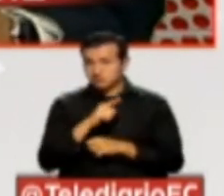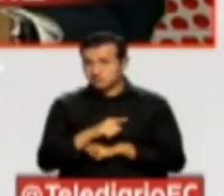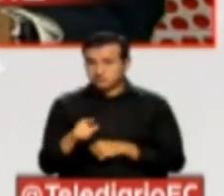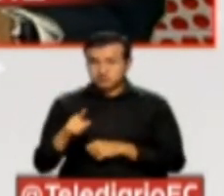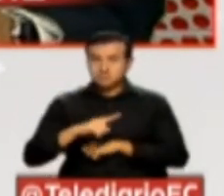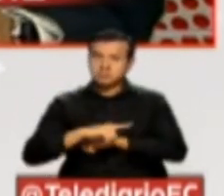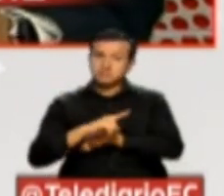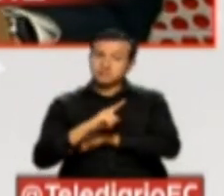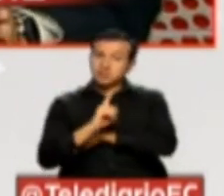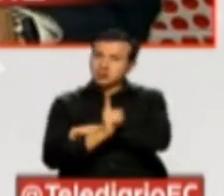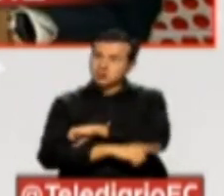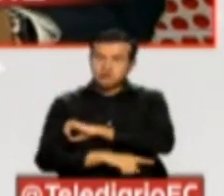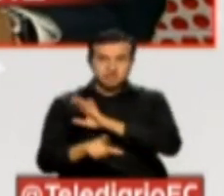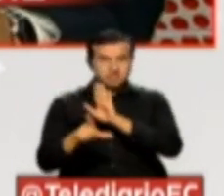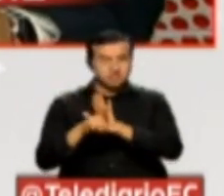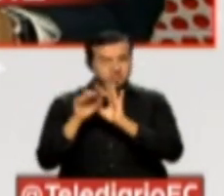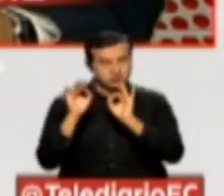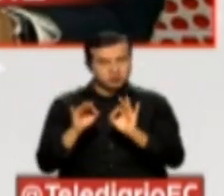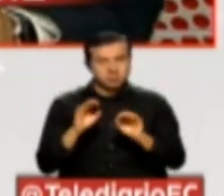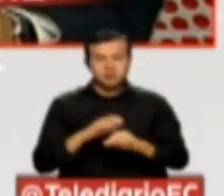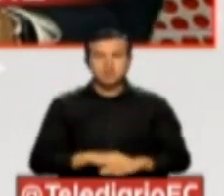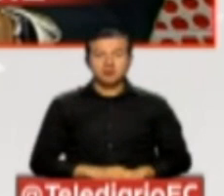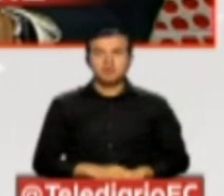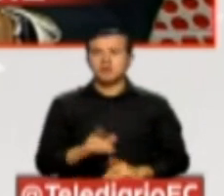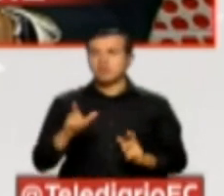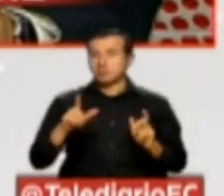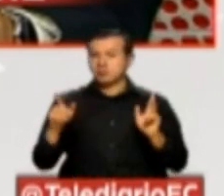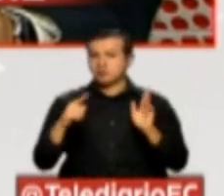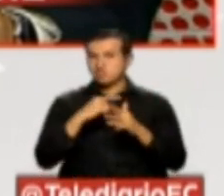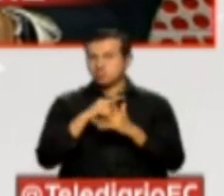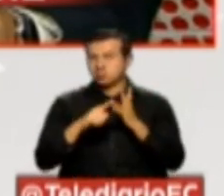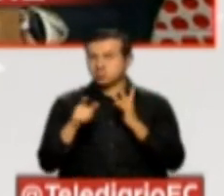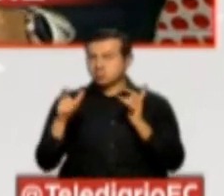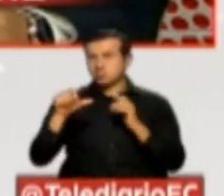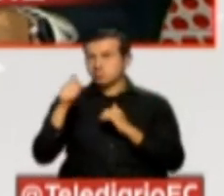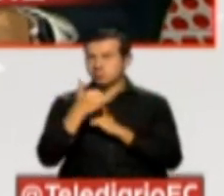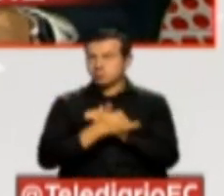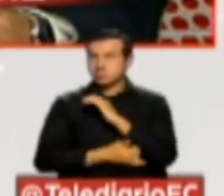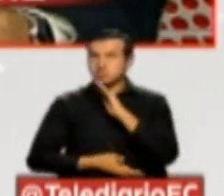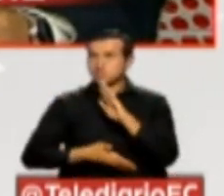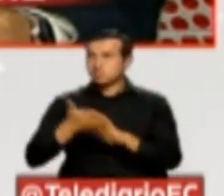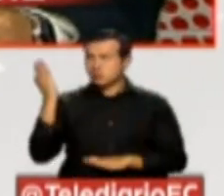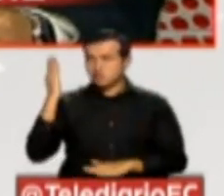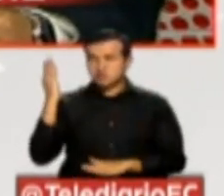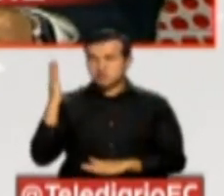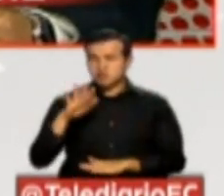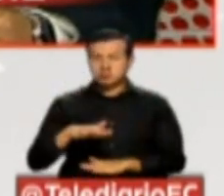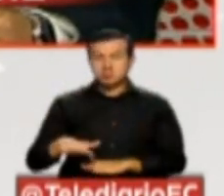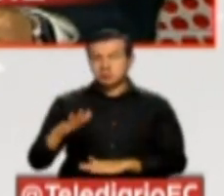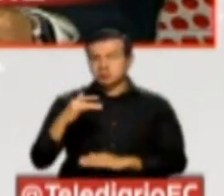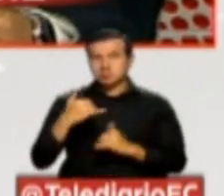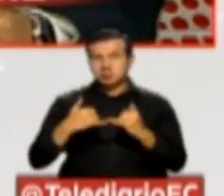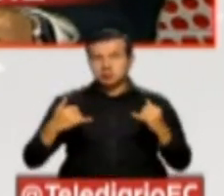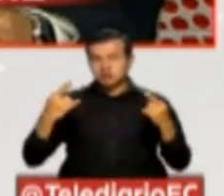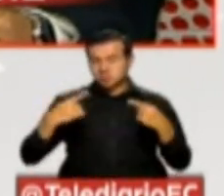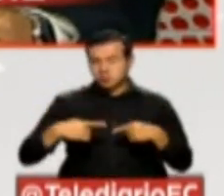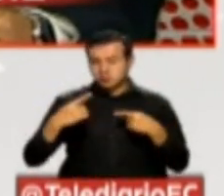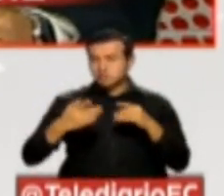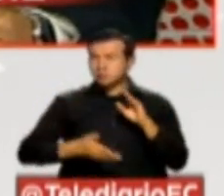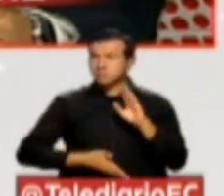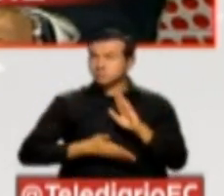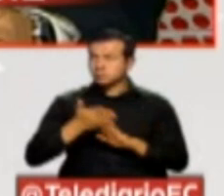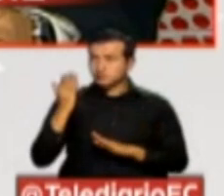la sanción que demanda la ley. Nada más. Si los responsables de la agresión han salido por la frontera sur en